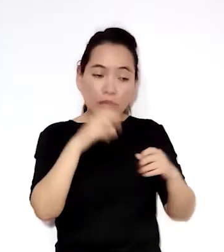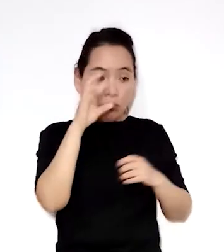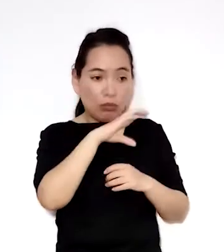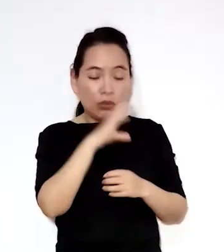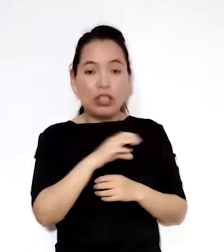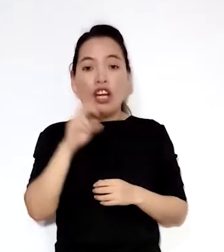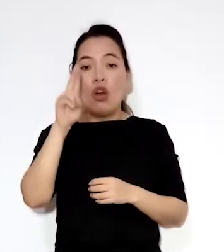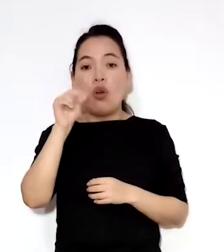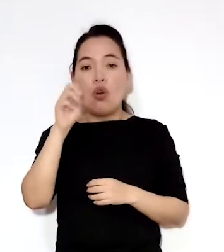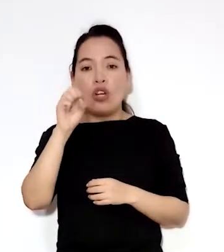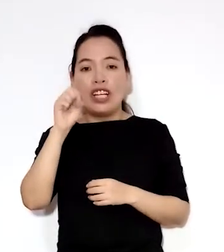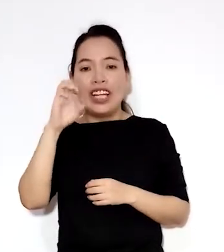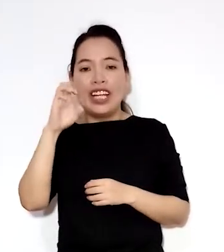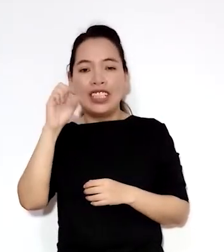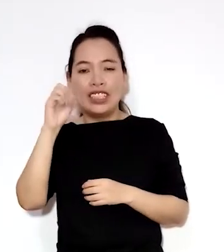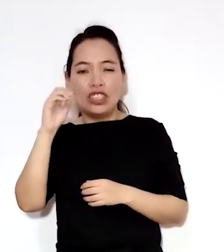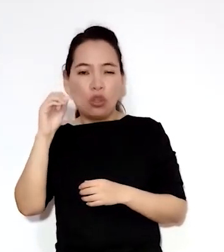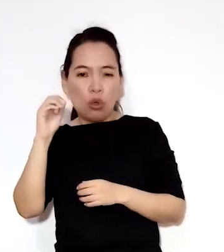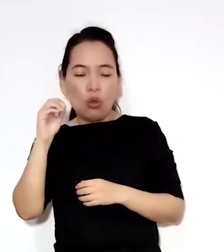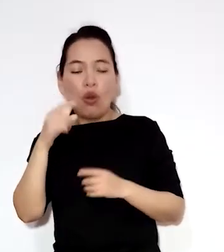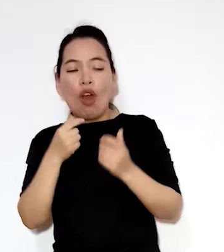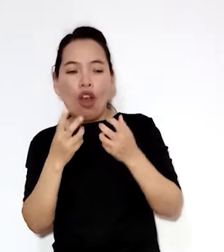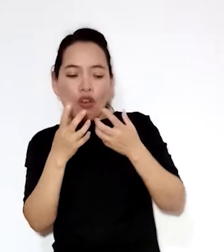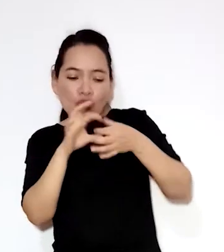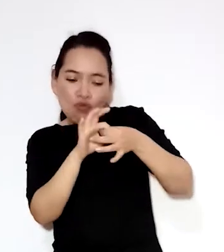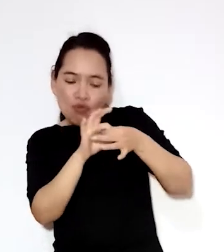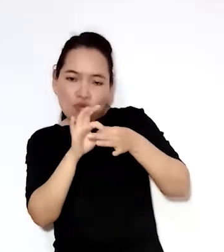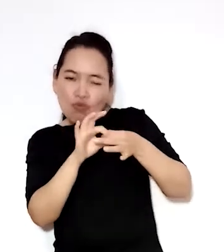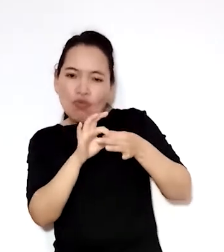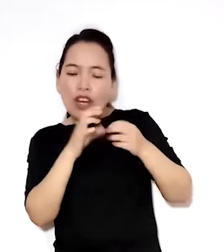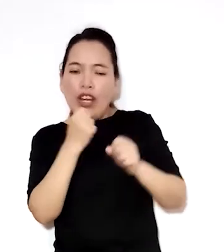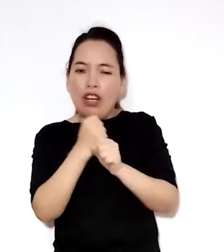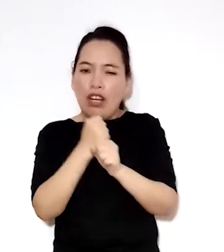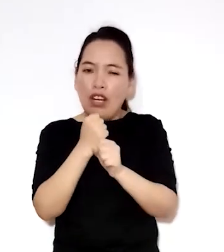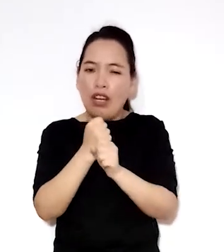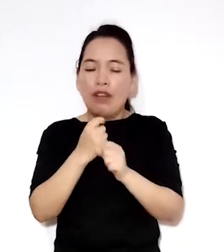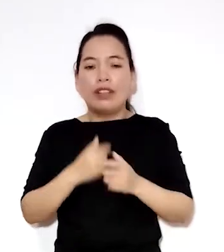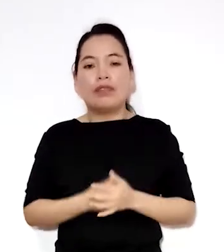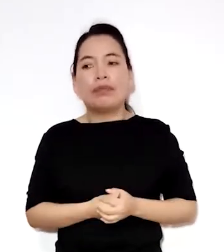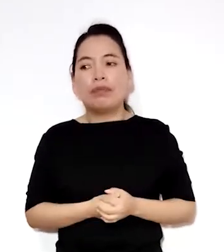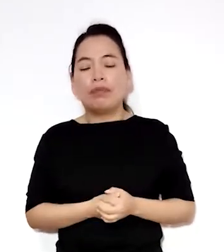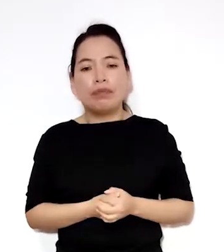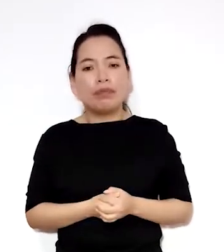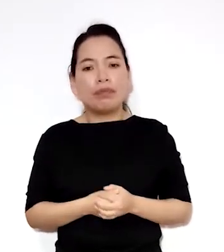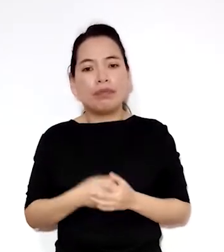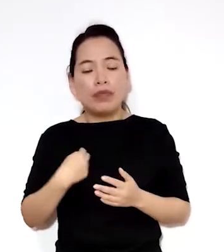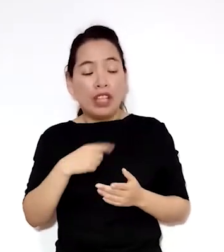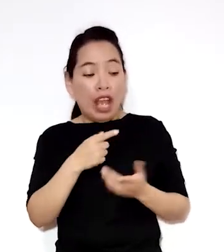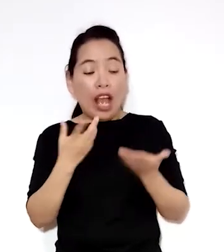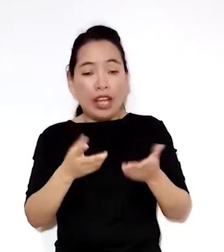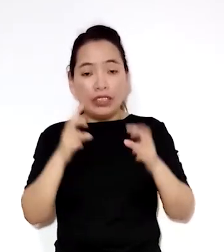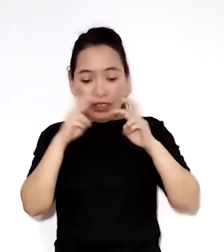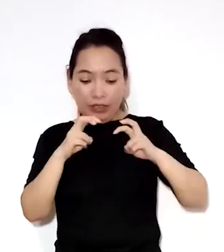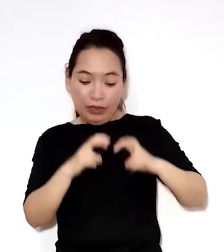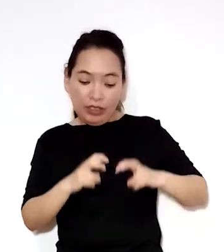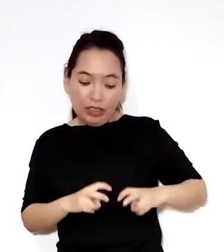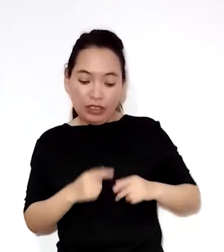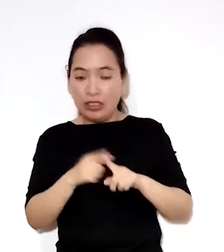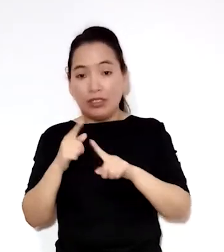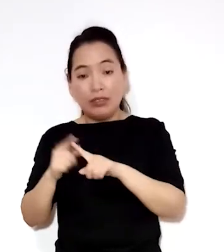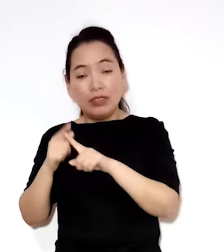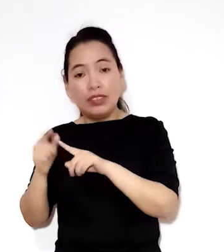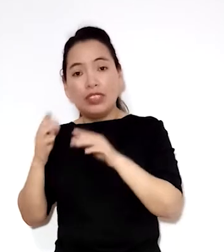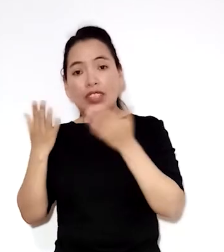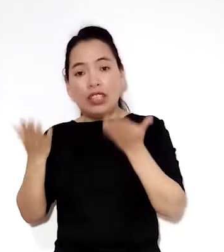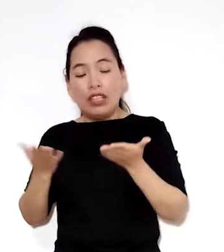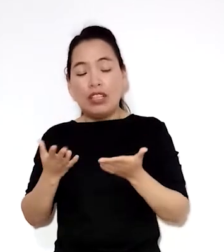concreto, porque este trabajo siempre lo hacemos en estrecha relación con UNESCO, OREALC, diversos estudios que hemos hecho, porque